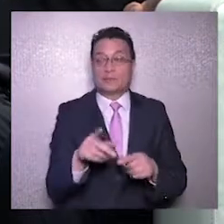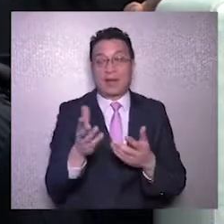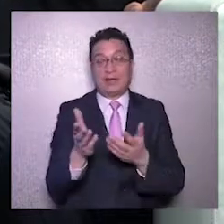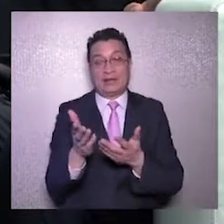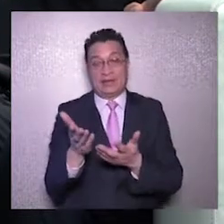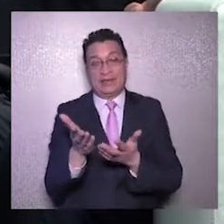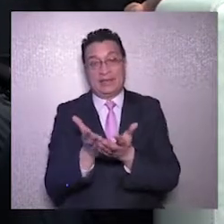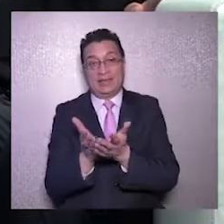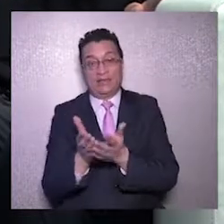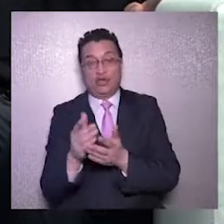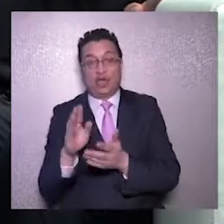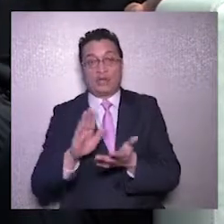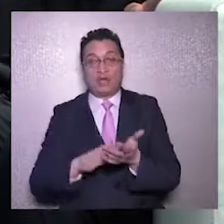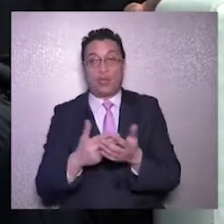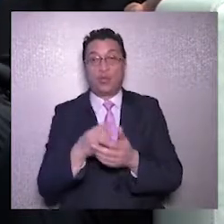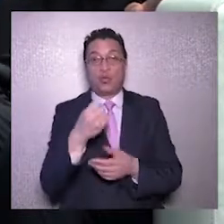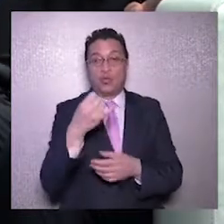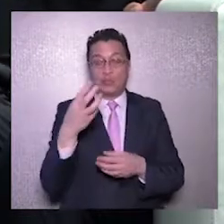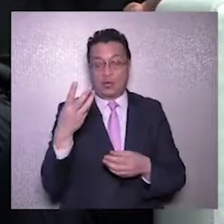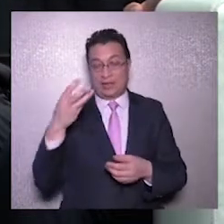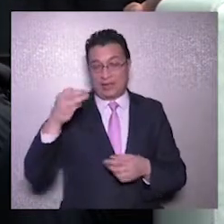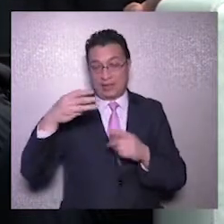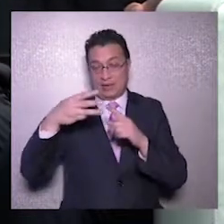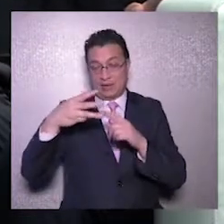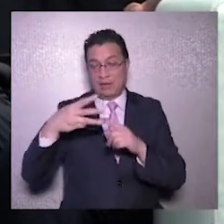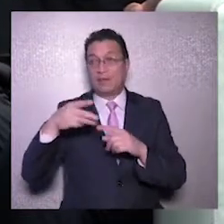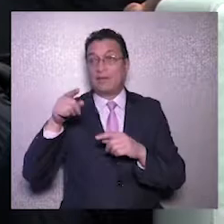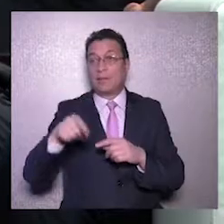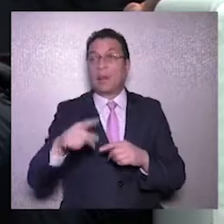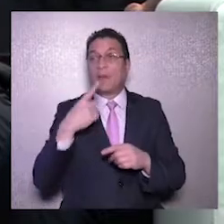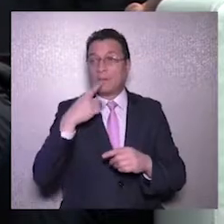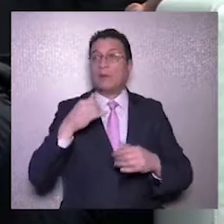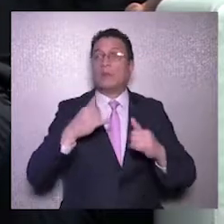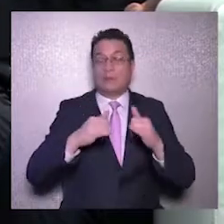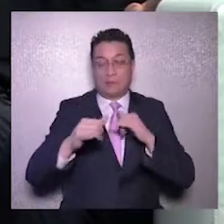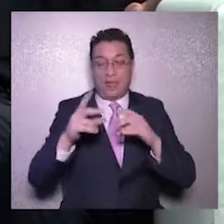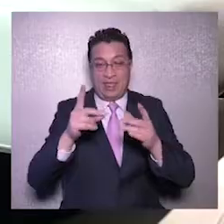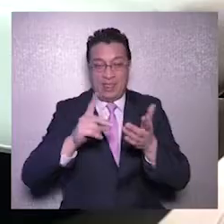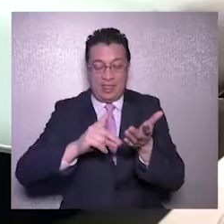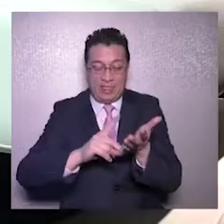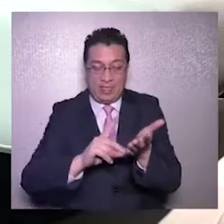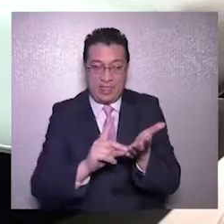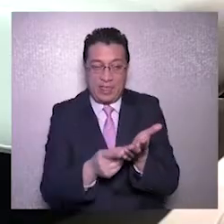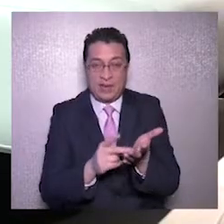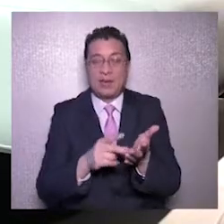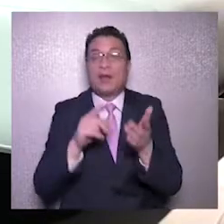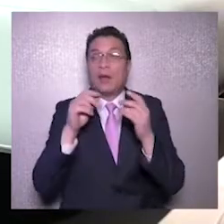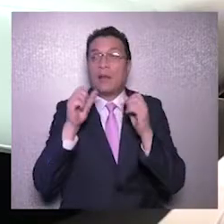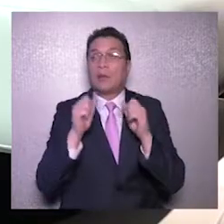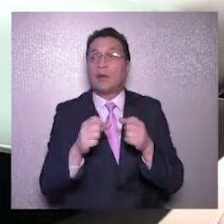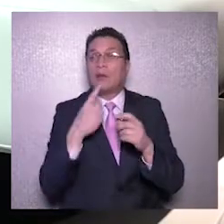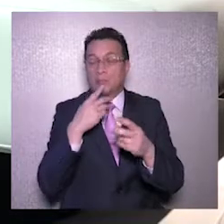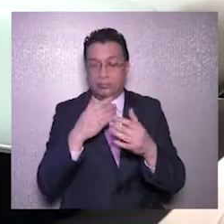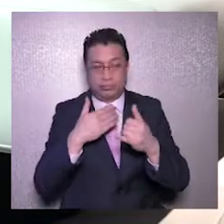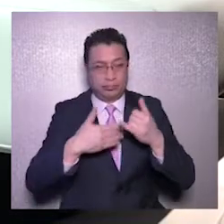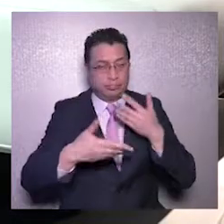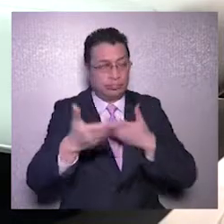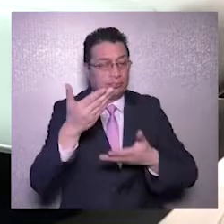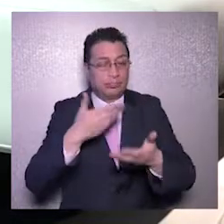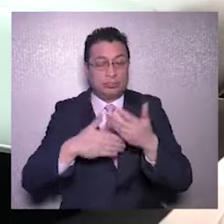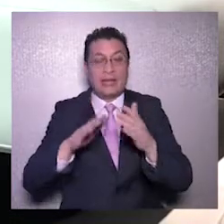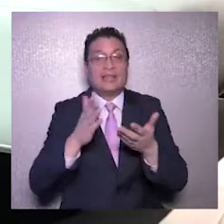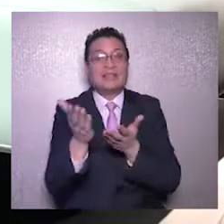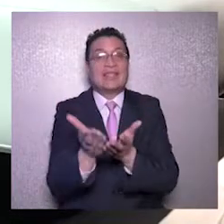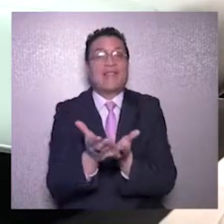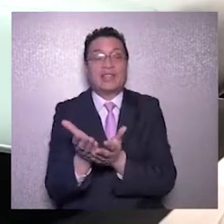el número 30, que sería un servicio de salud informatizado, digitalizado, que transmitiría por sobre todos los otros servicios de salud